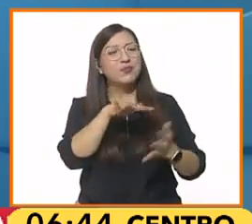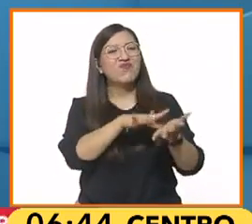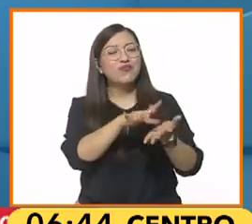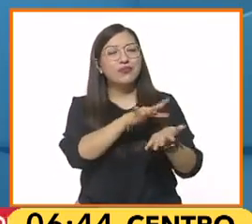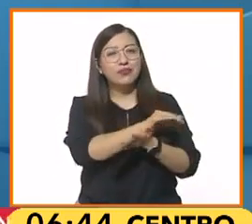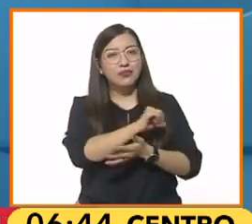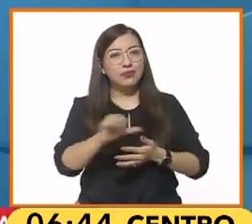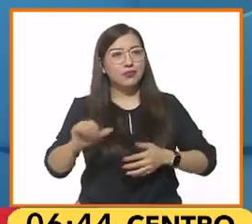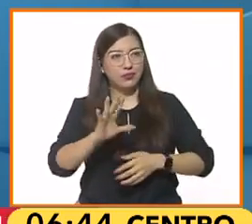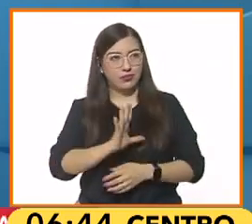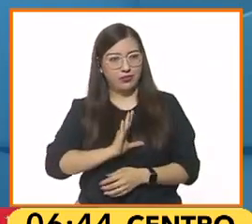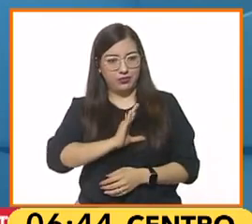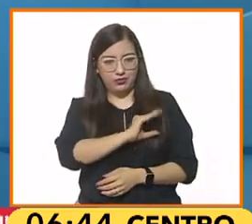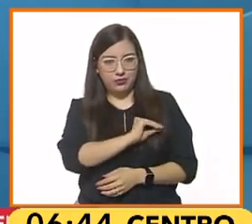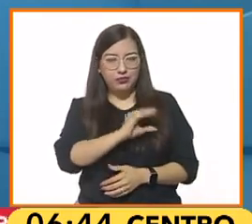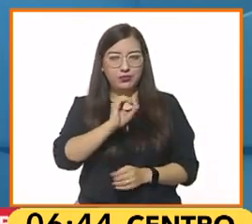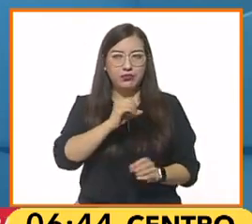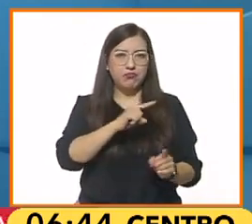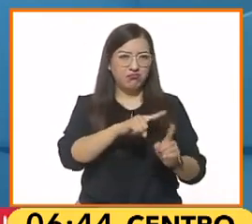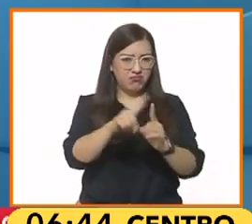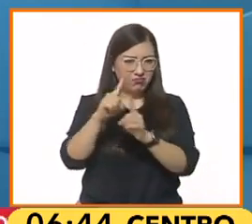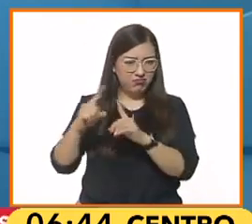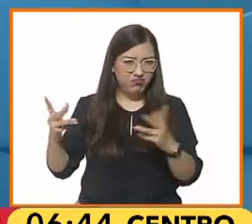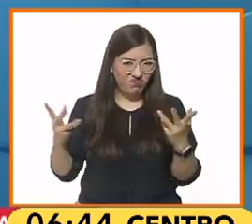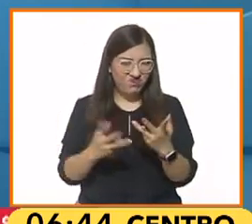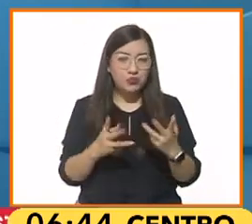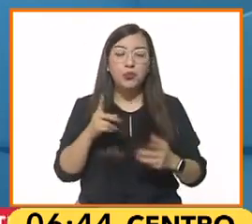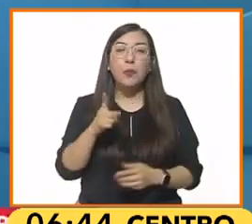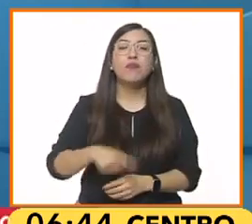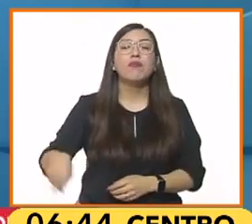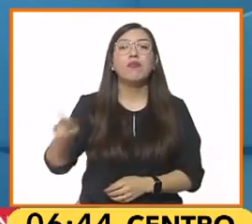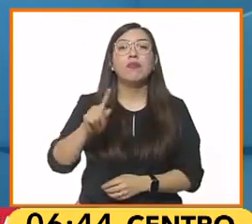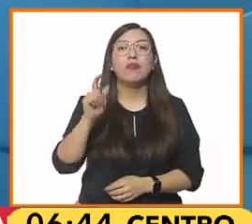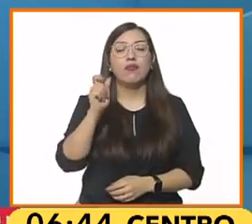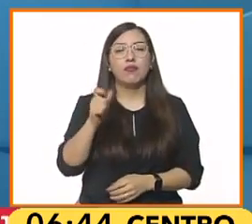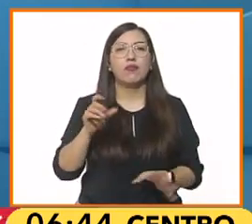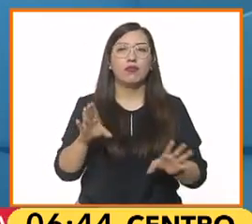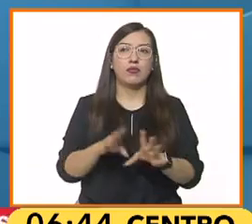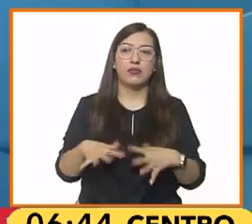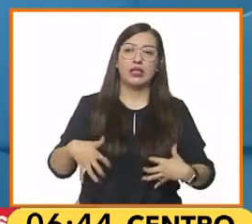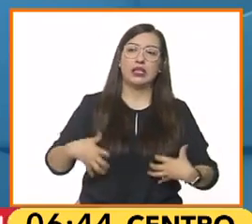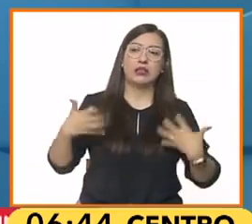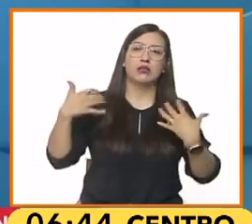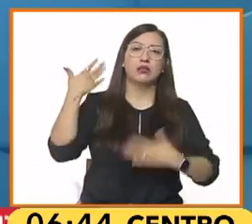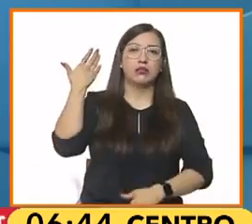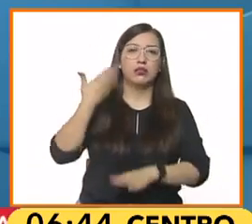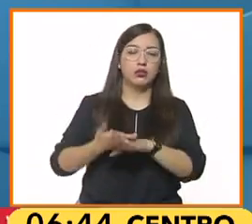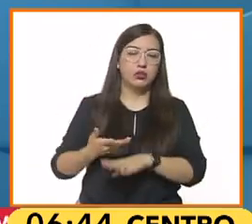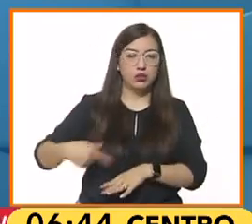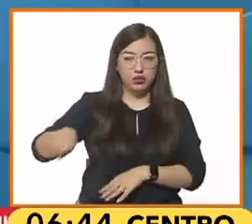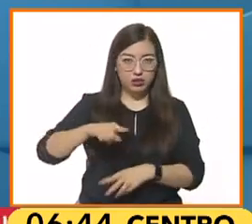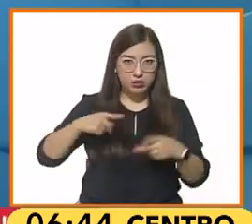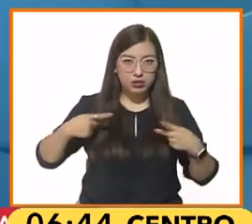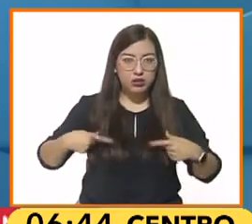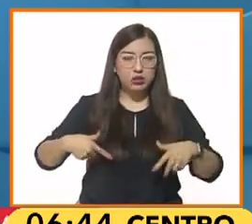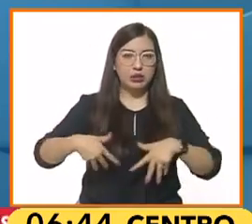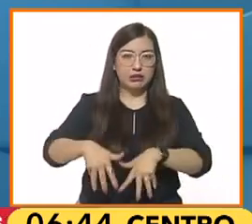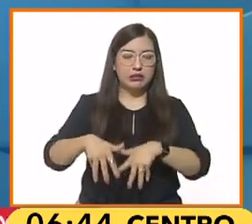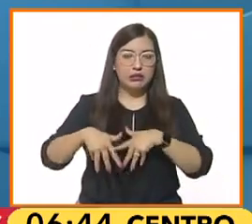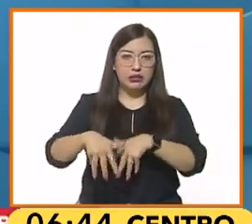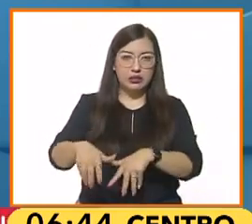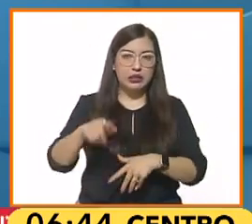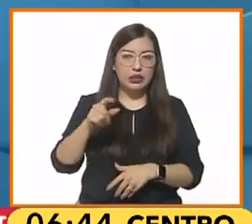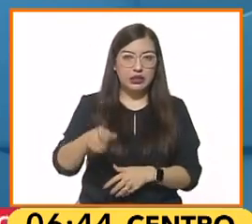diferentes plantones en favor de Palestina, pues ha causado una represión muy grande contra estos manifestantes y esto ha llevado también